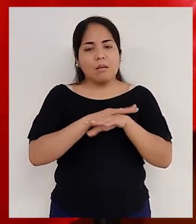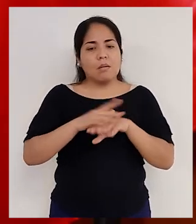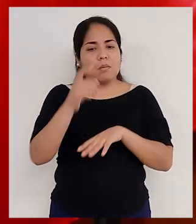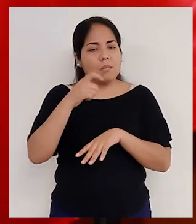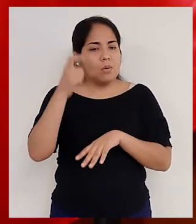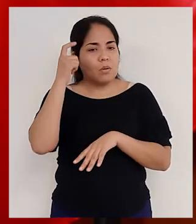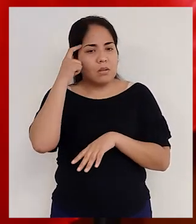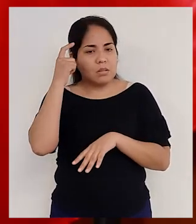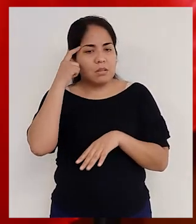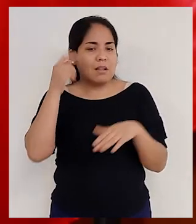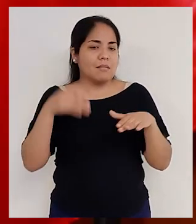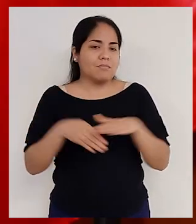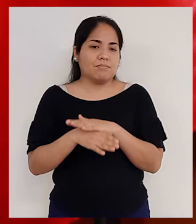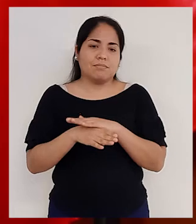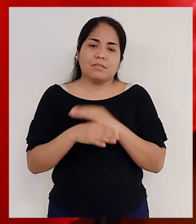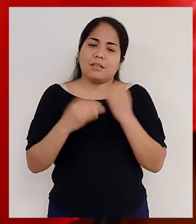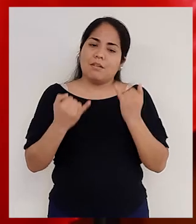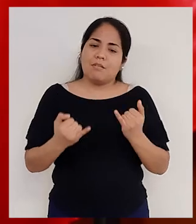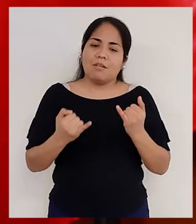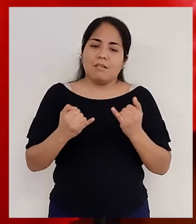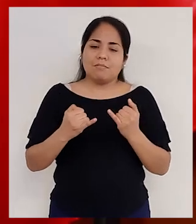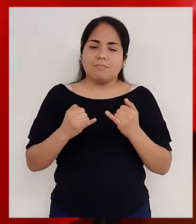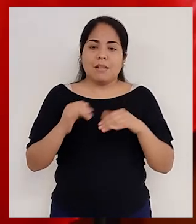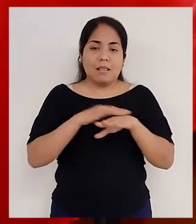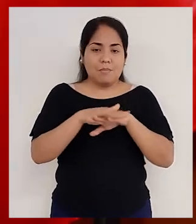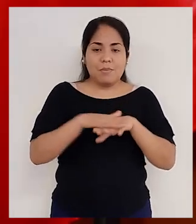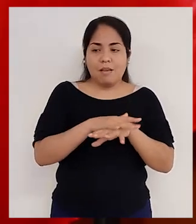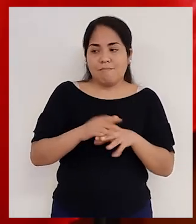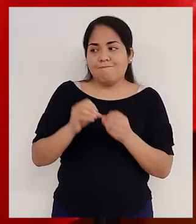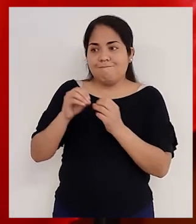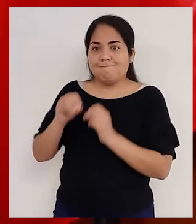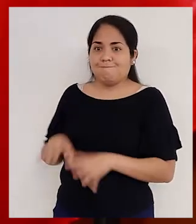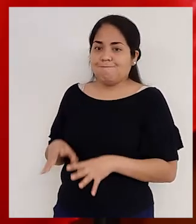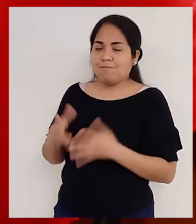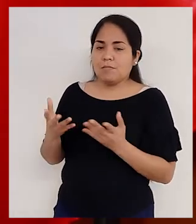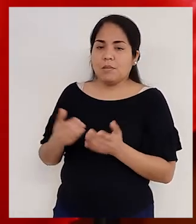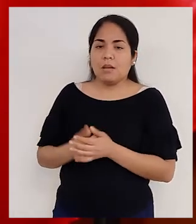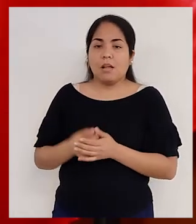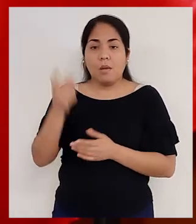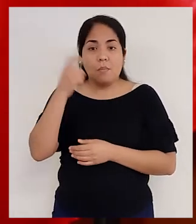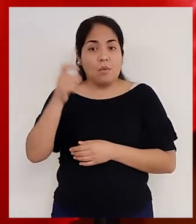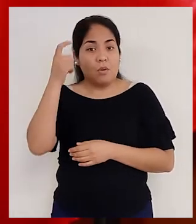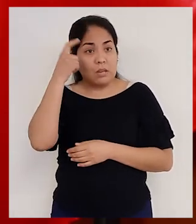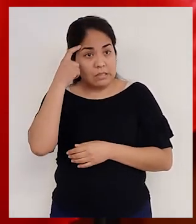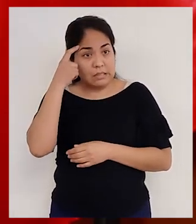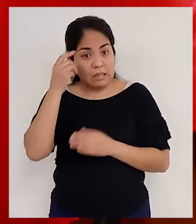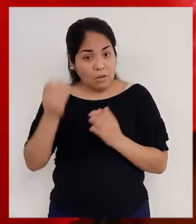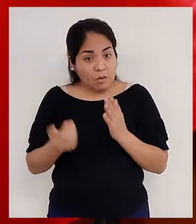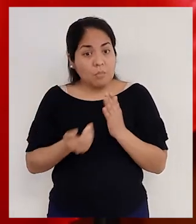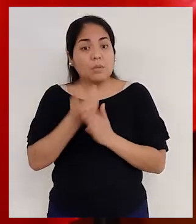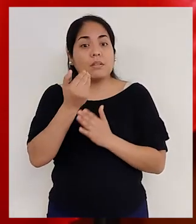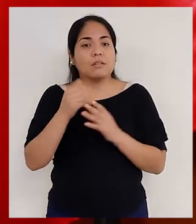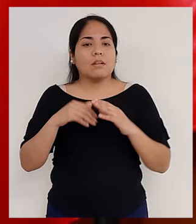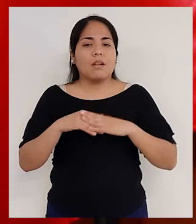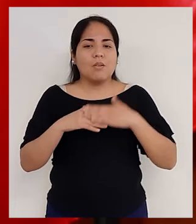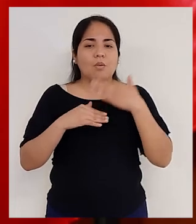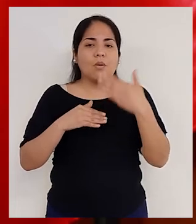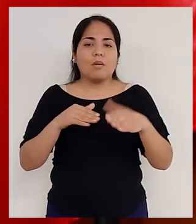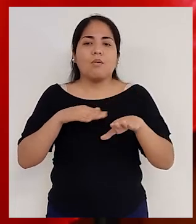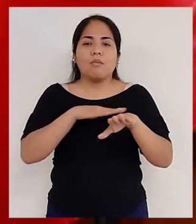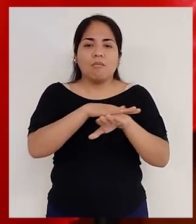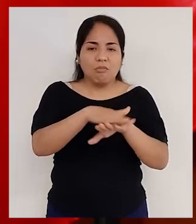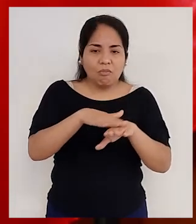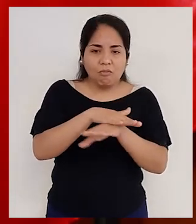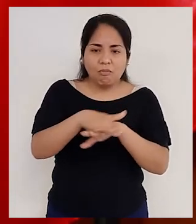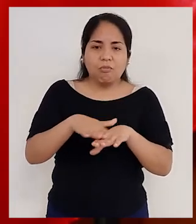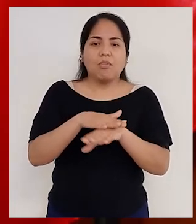para hacer políticas nacionales de accesibilidad. Entonces ese plan ya queda obsoleto. Hacemos las políticas, luego tendríamos que hacer el